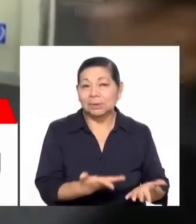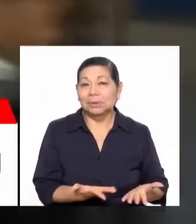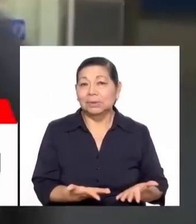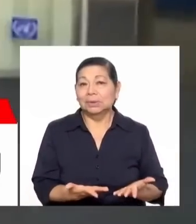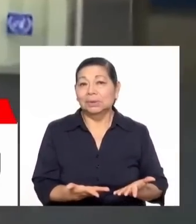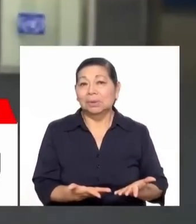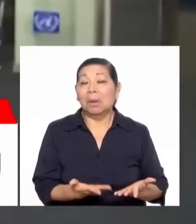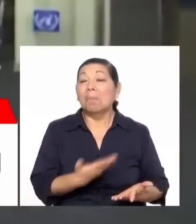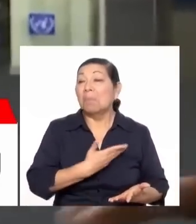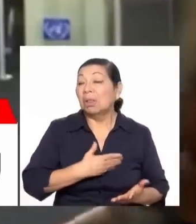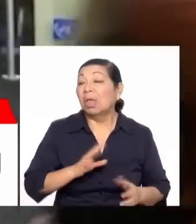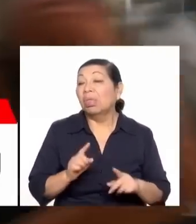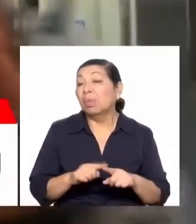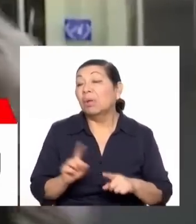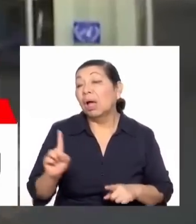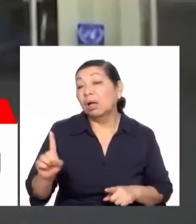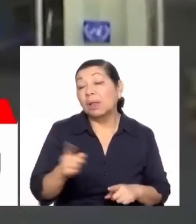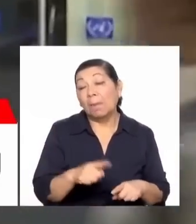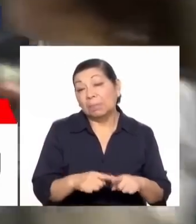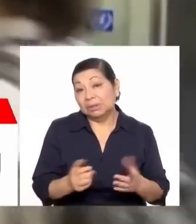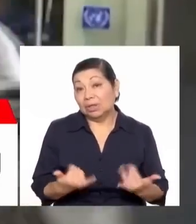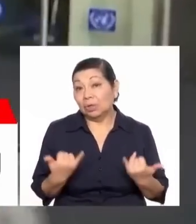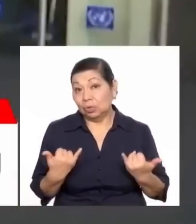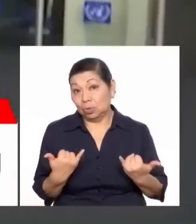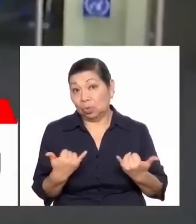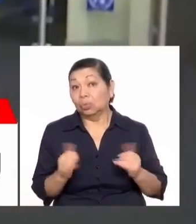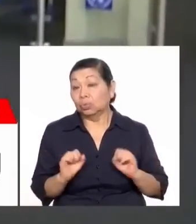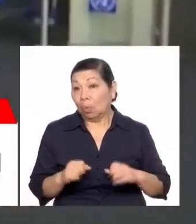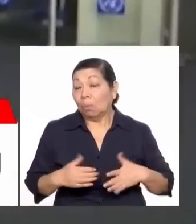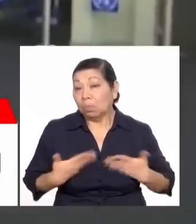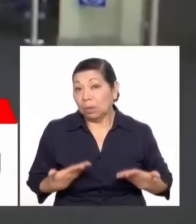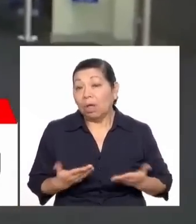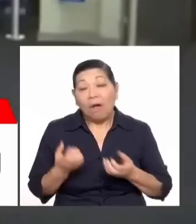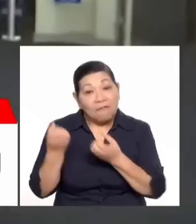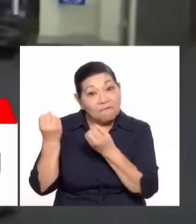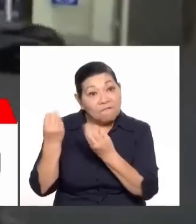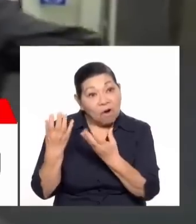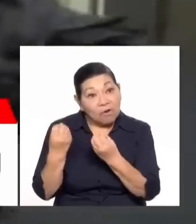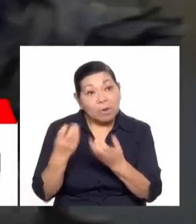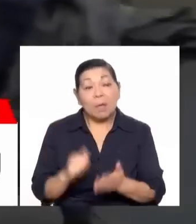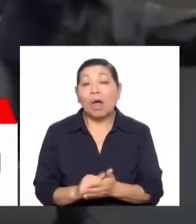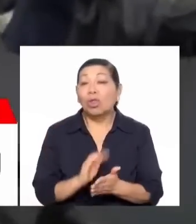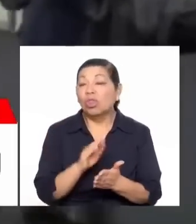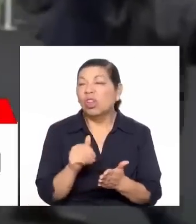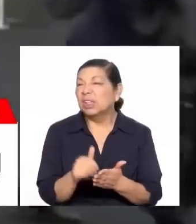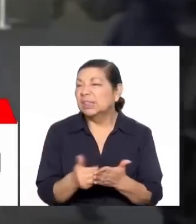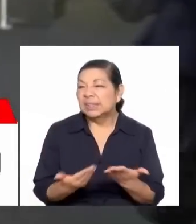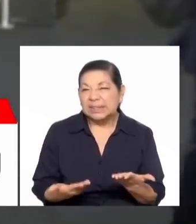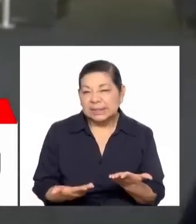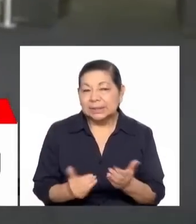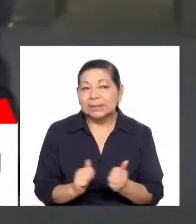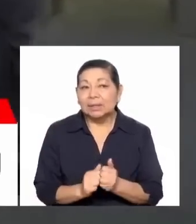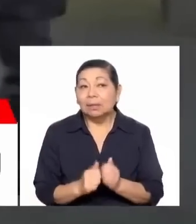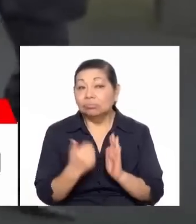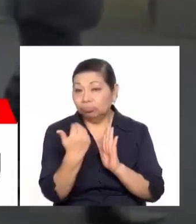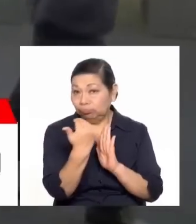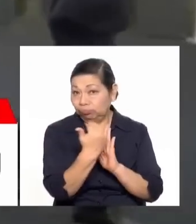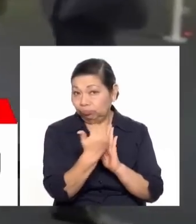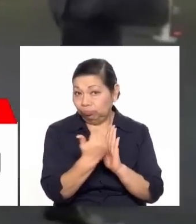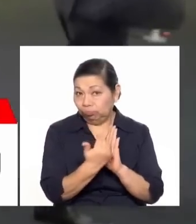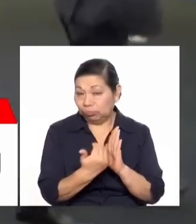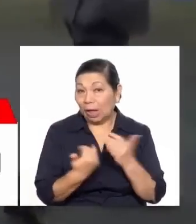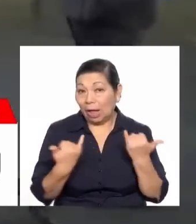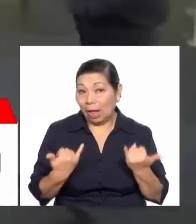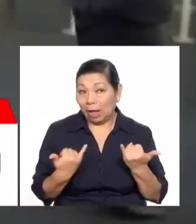respectivos presidentes y desde ahí van a poder informar todo lo que se está registrando